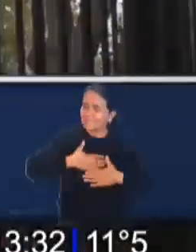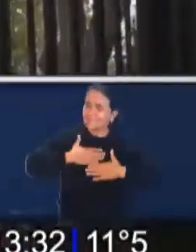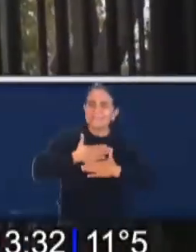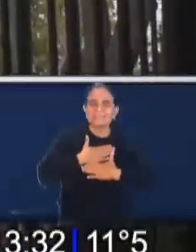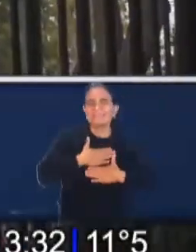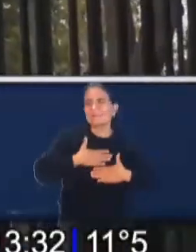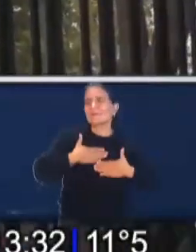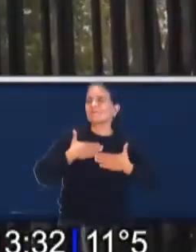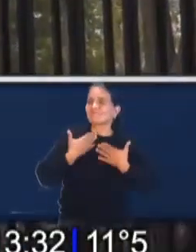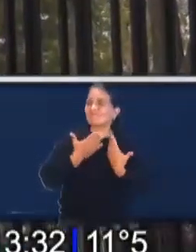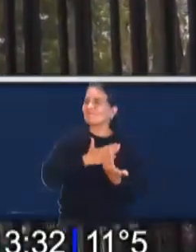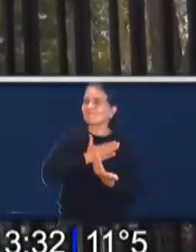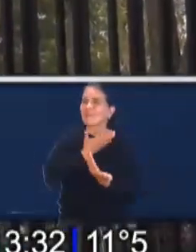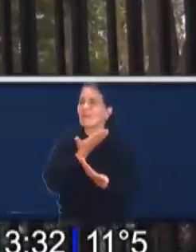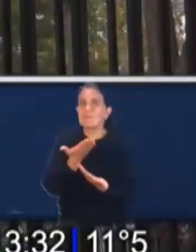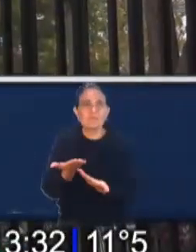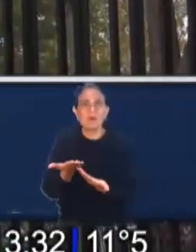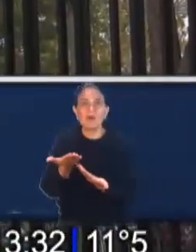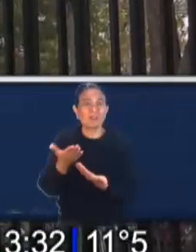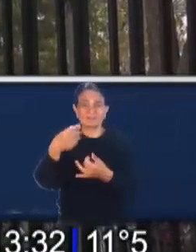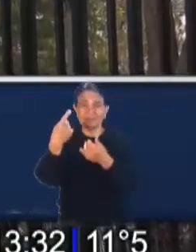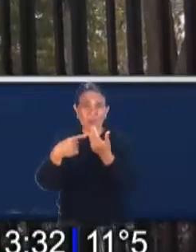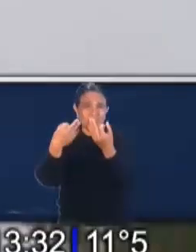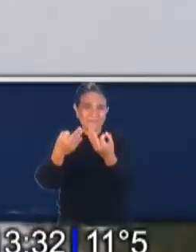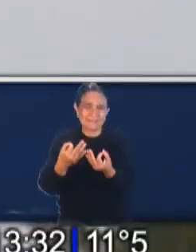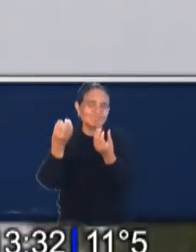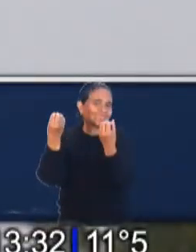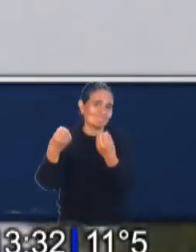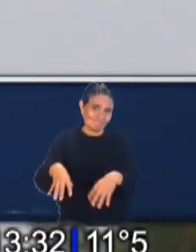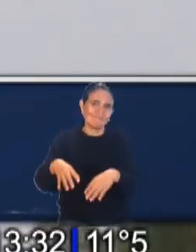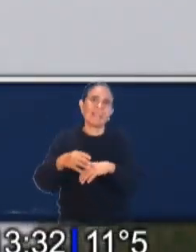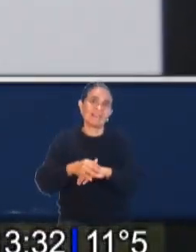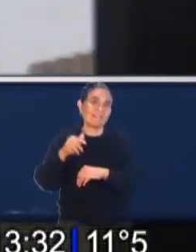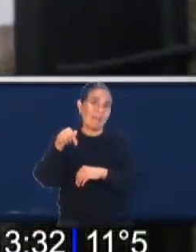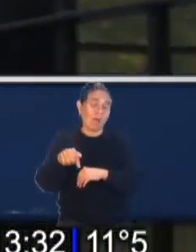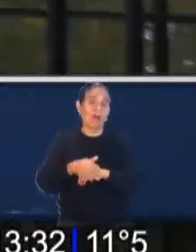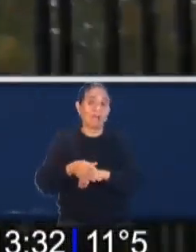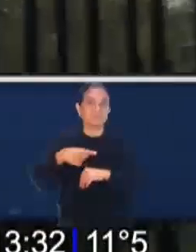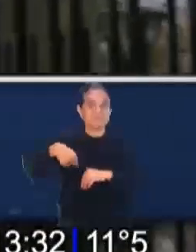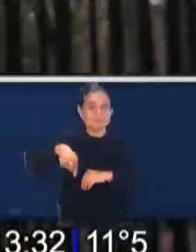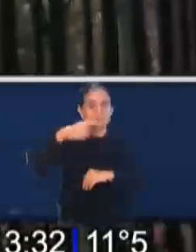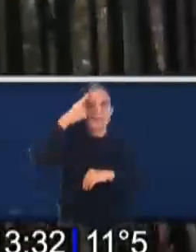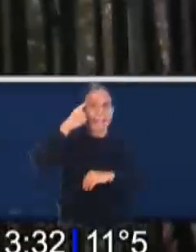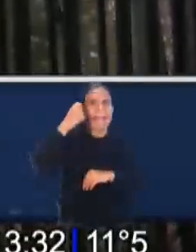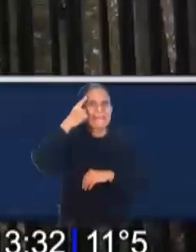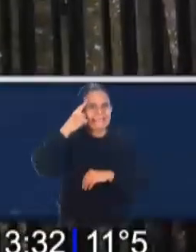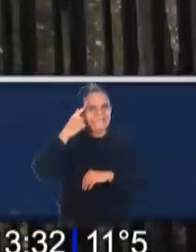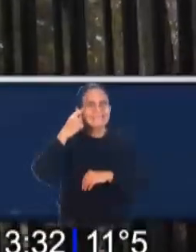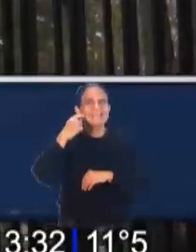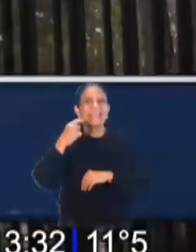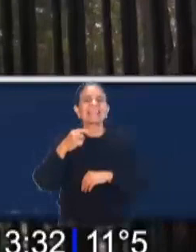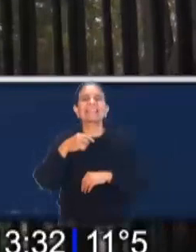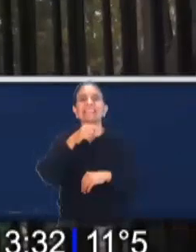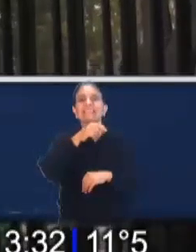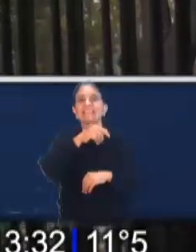ese amor por el otro se ha perdido. Entonces esas son las cosas que hay que aprender y que hay que volver a poner en el corazón